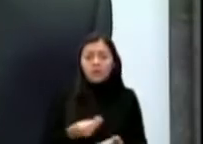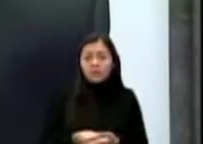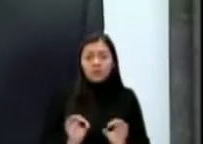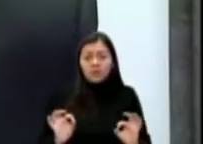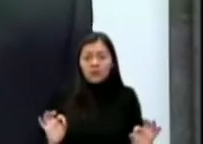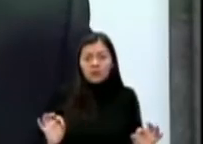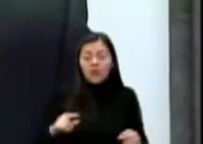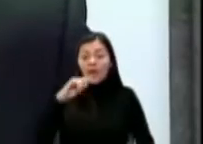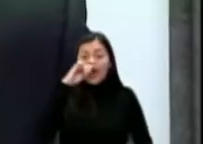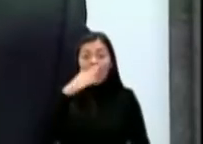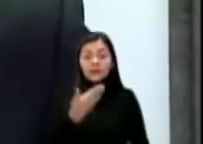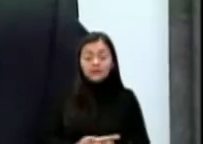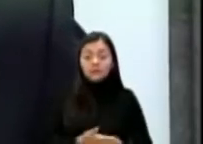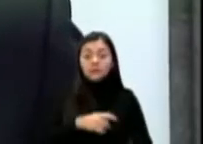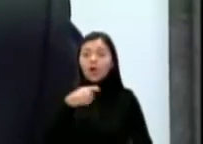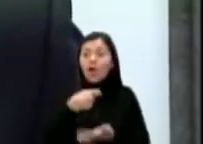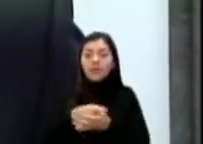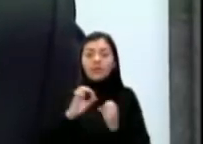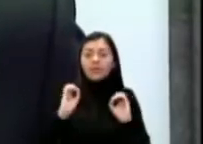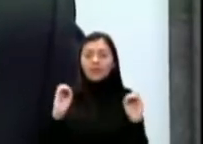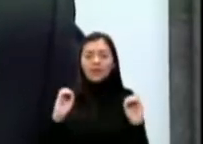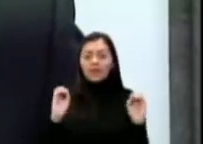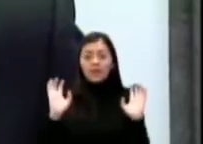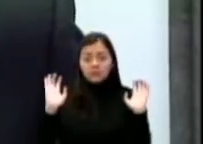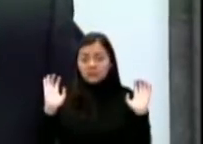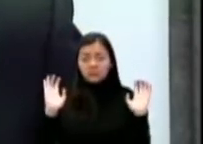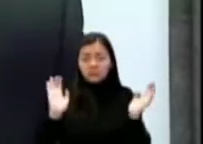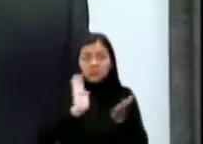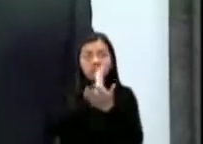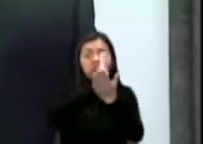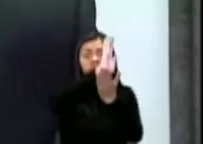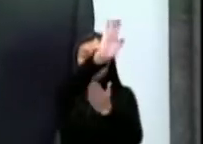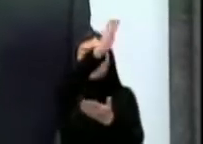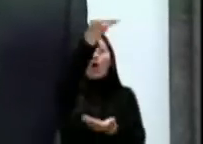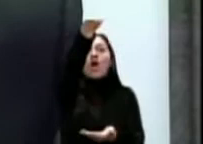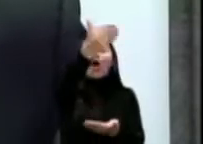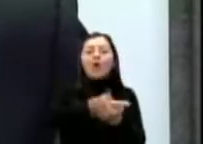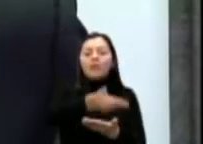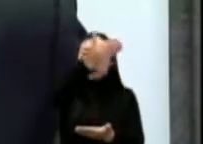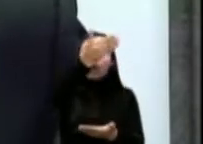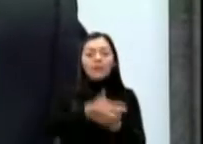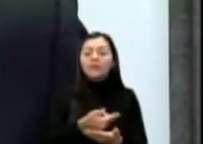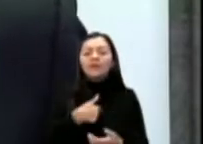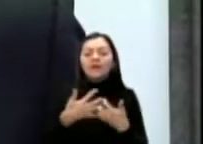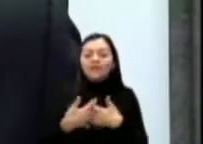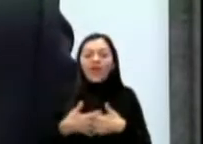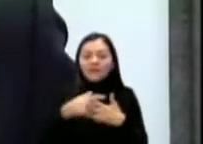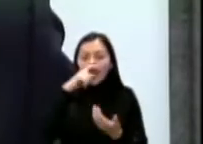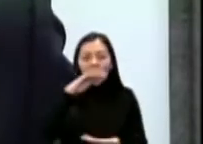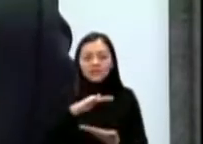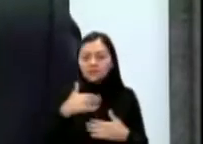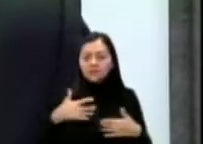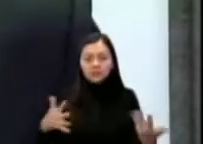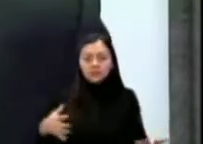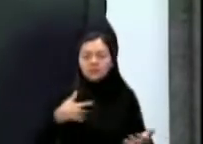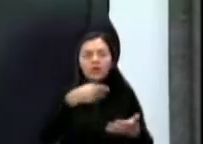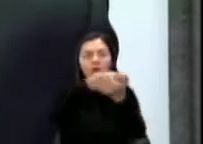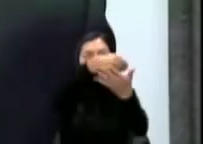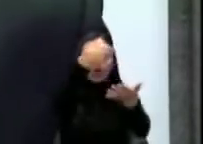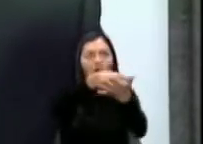petróleo es una forma de energía importada del gas licuado del petróleo el gas es importado